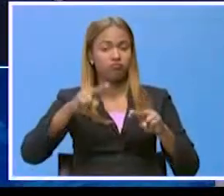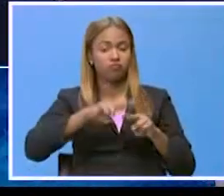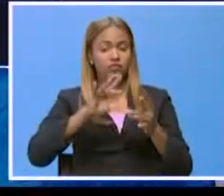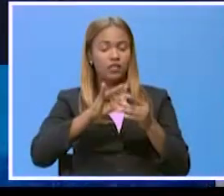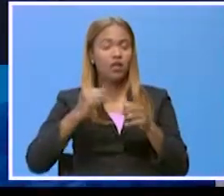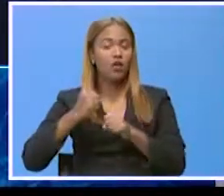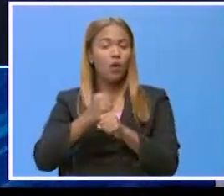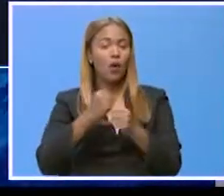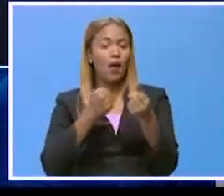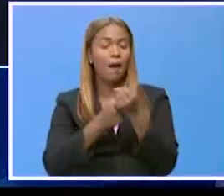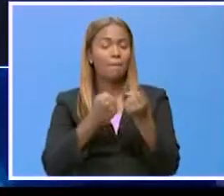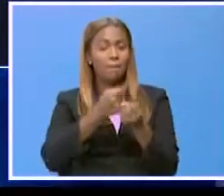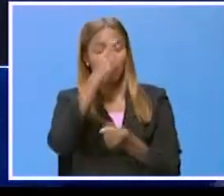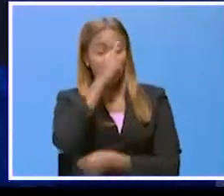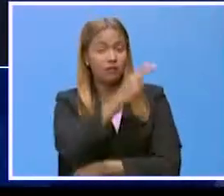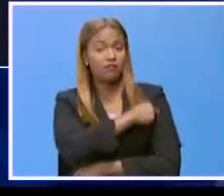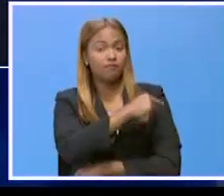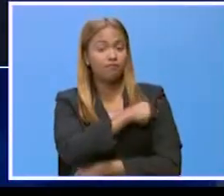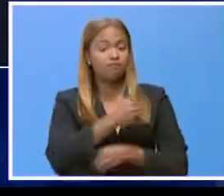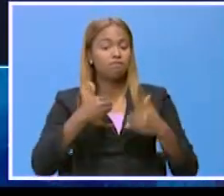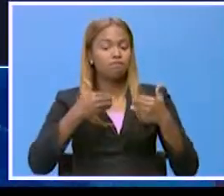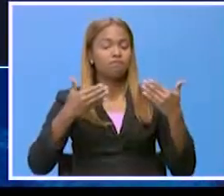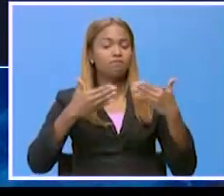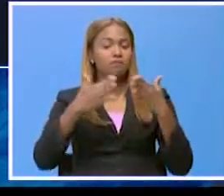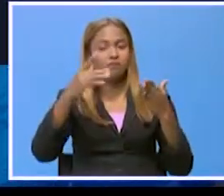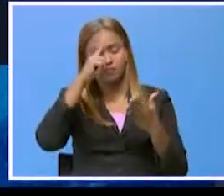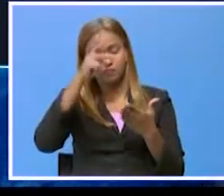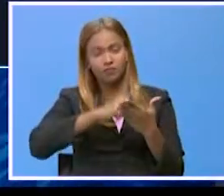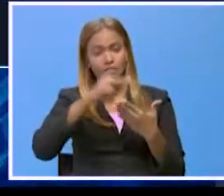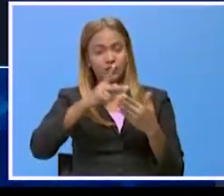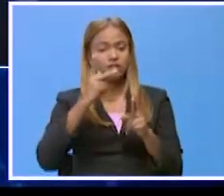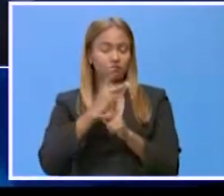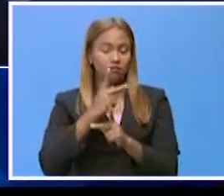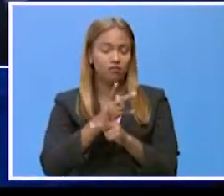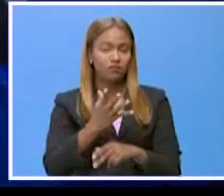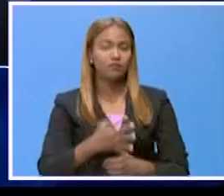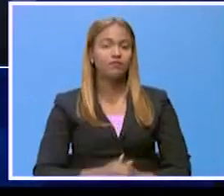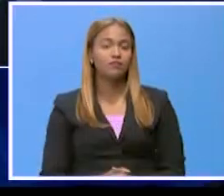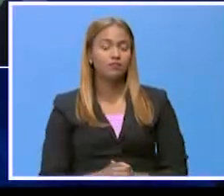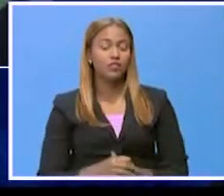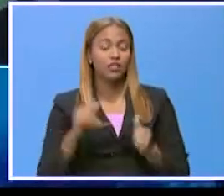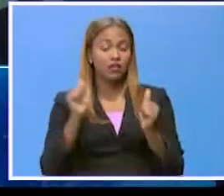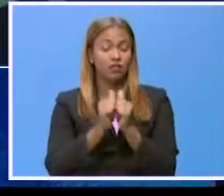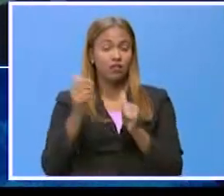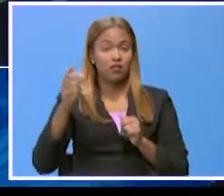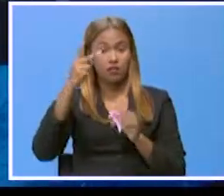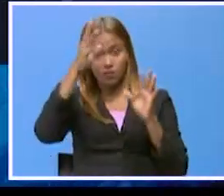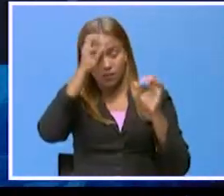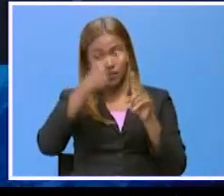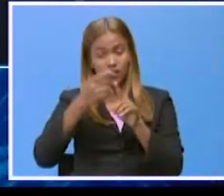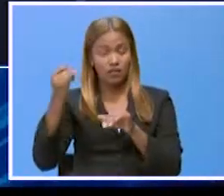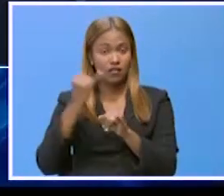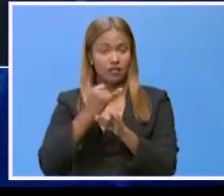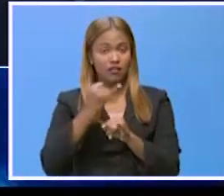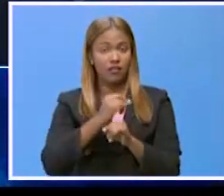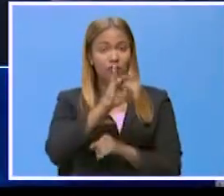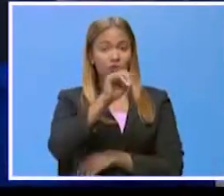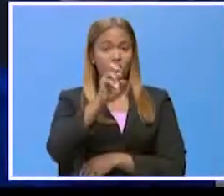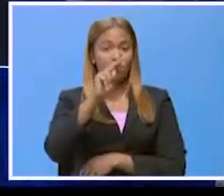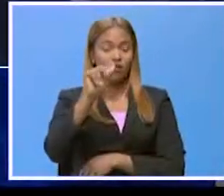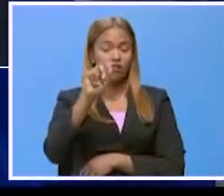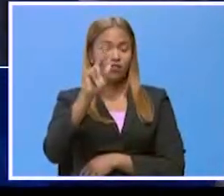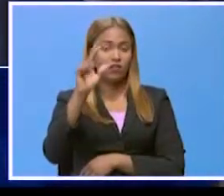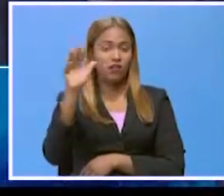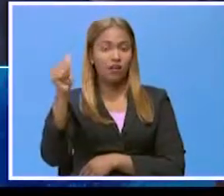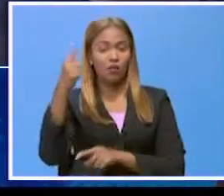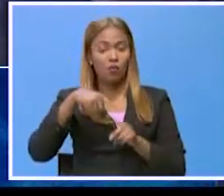seguridad y apoyo hospitalario hizo el lanzamiento del programa preventivo de este la vicepresidenta de la entidad buena contreras tras ofrecer